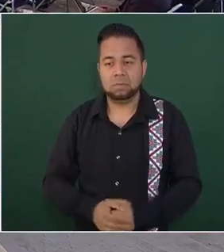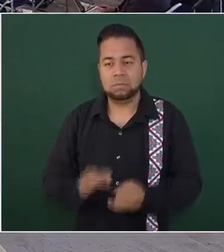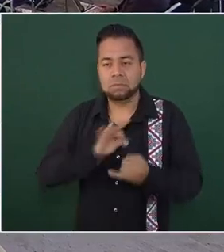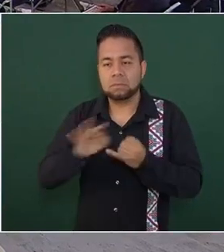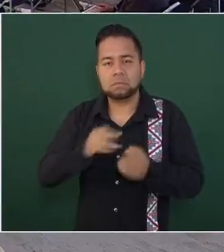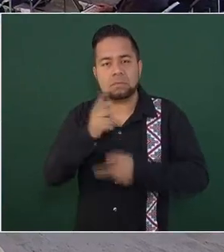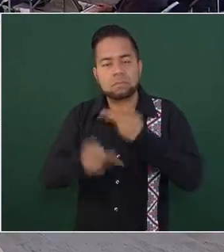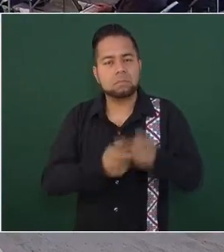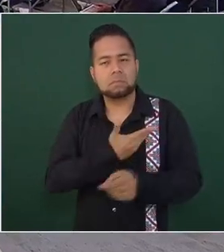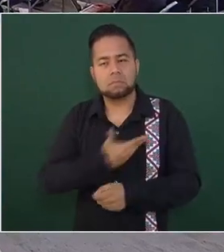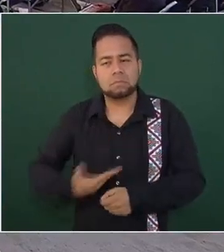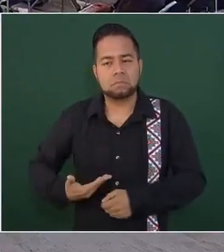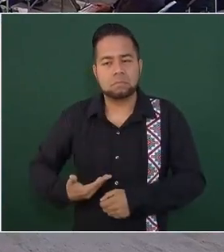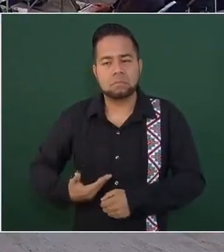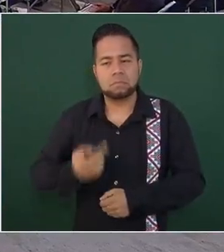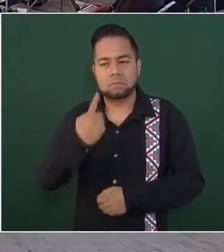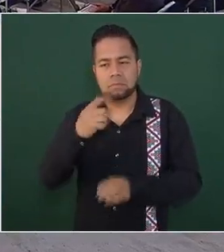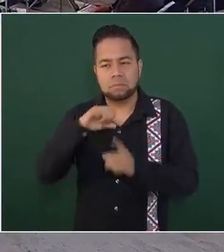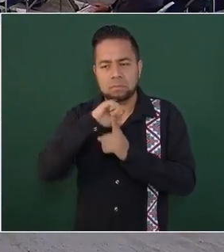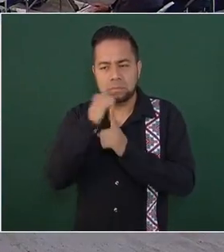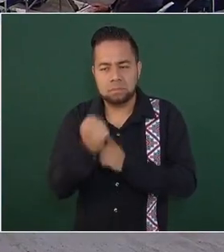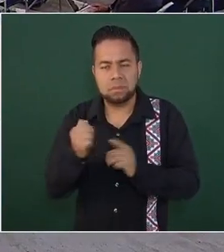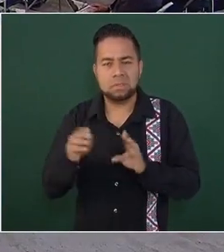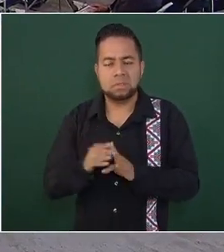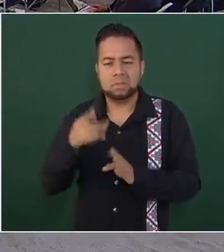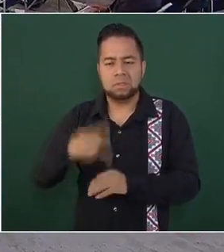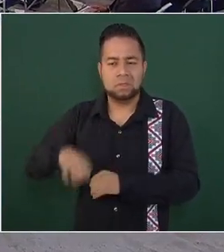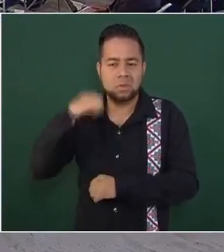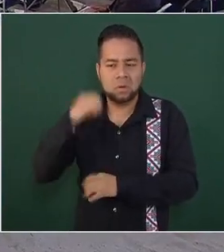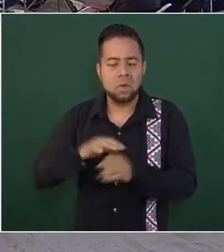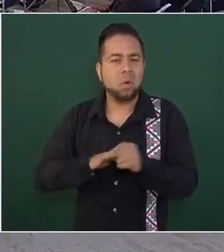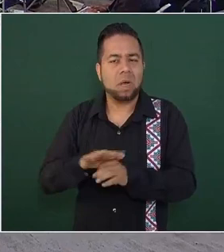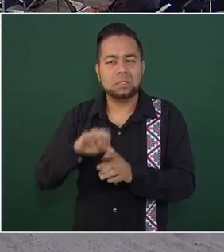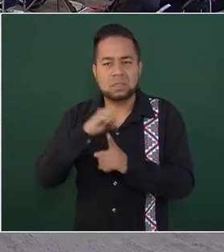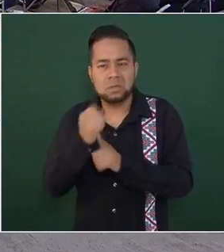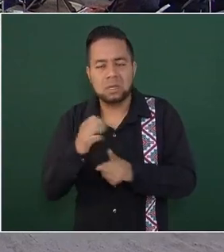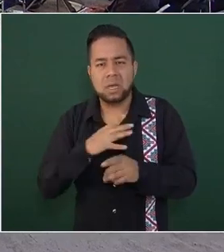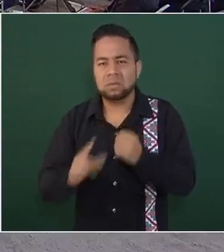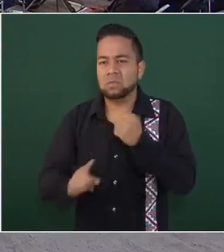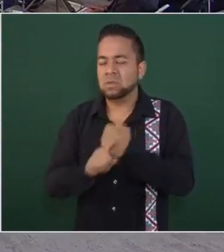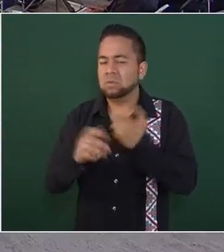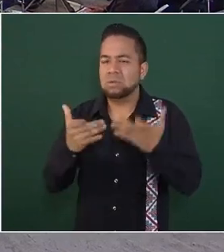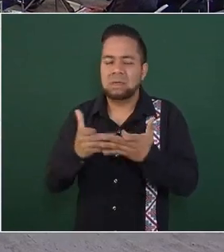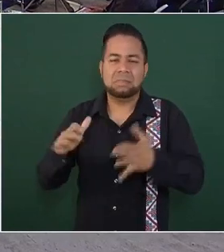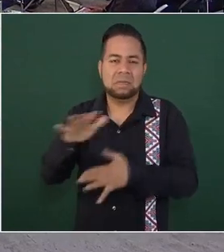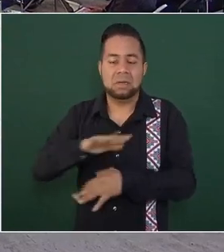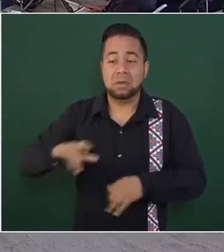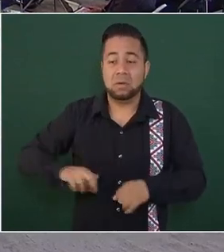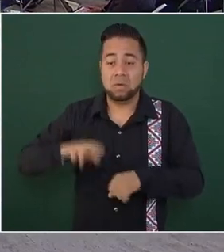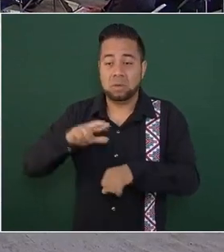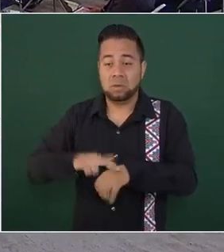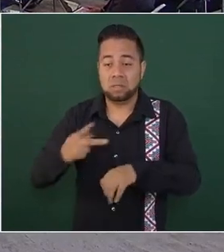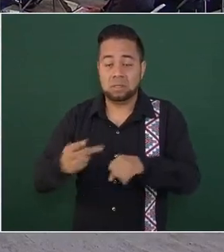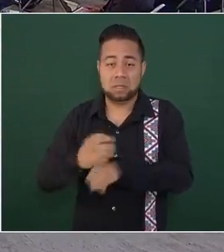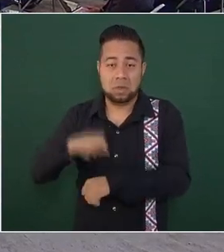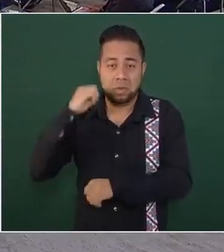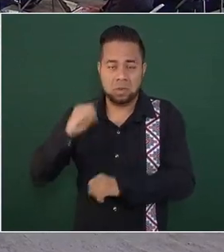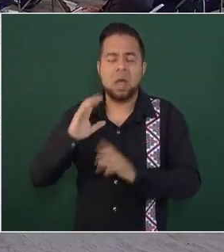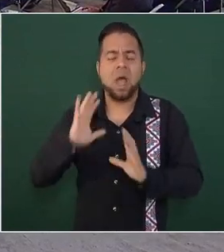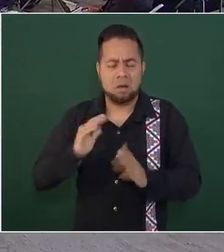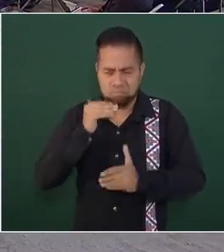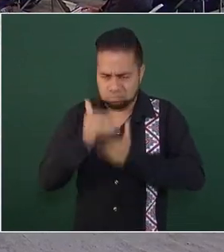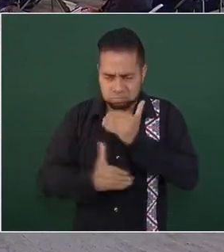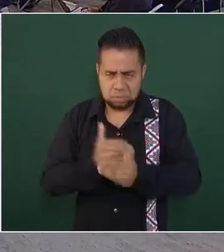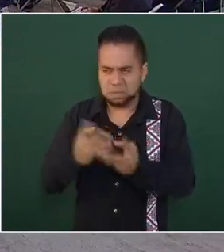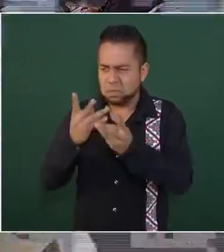presidente una situación que aqueja a Oaxaca es la situación de los conflictos agrarios el gobernador del estado ha avanzado